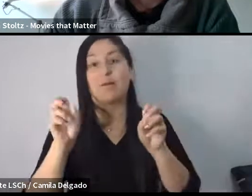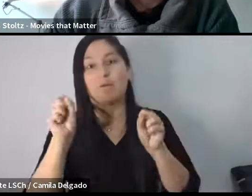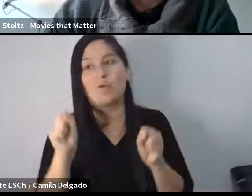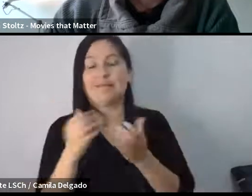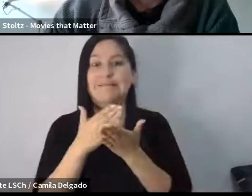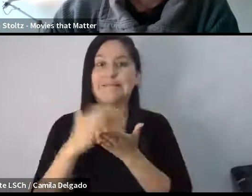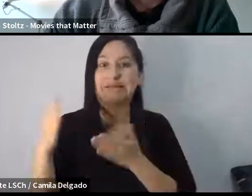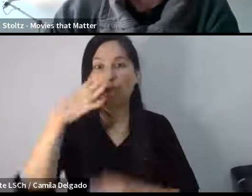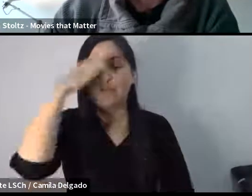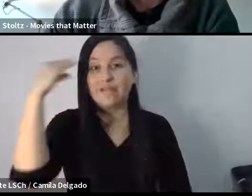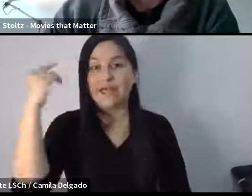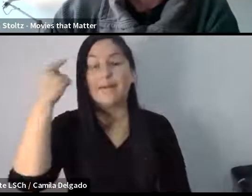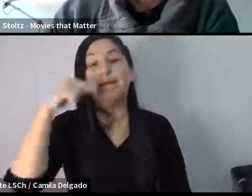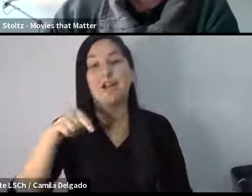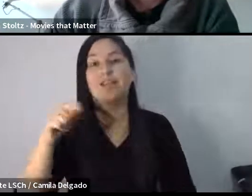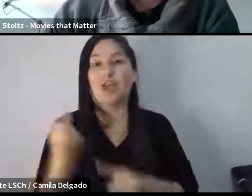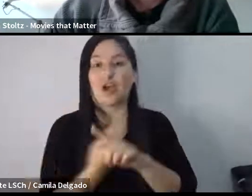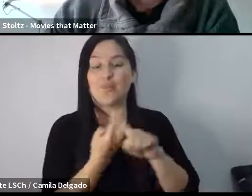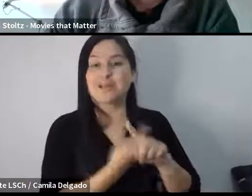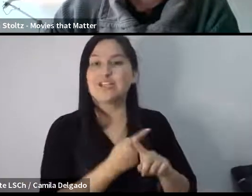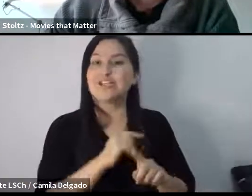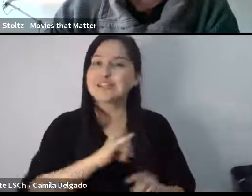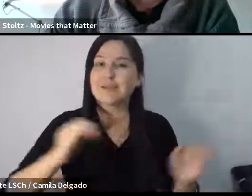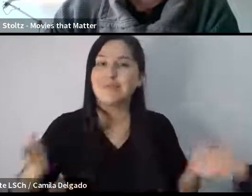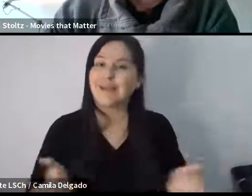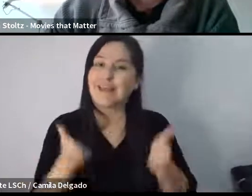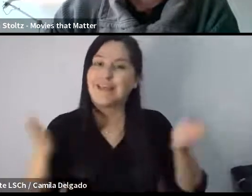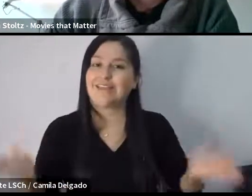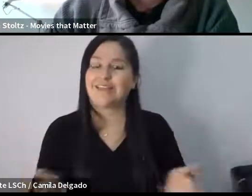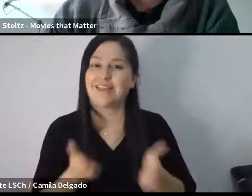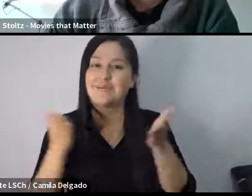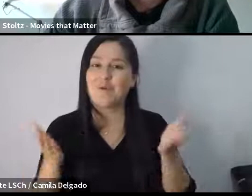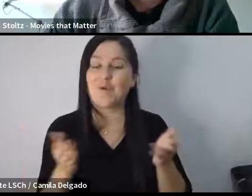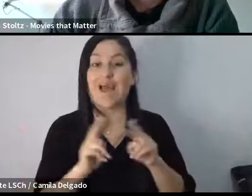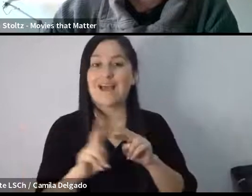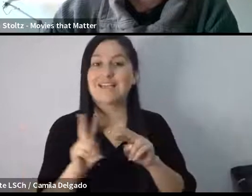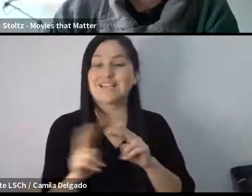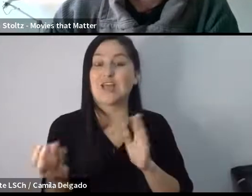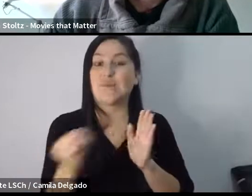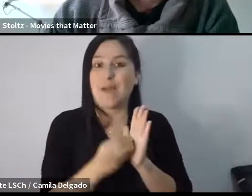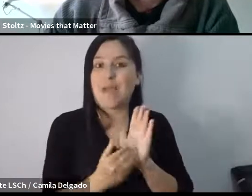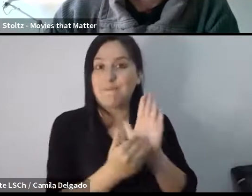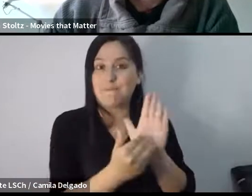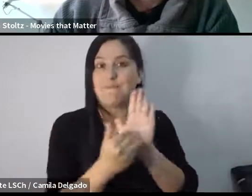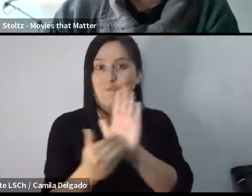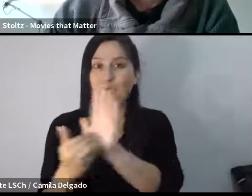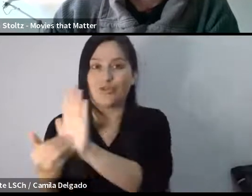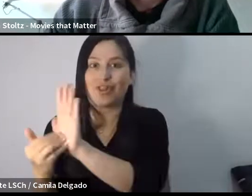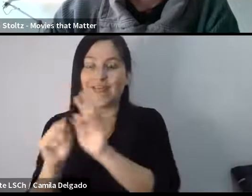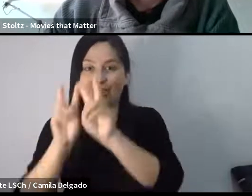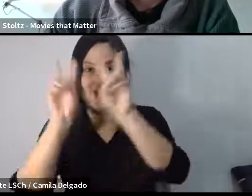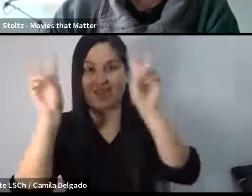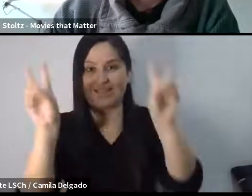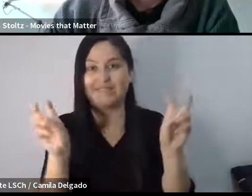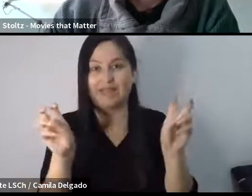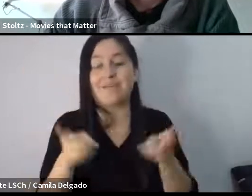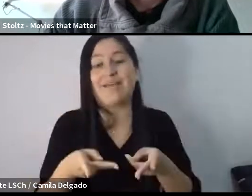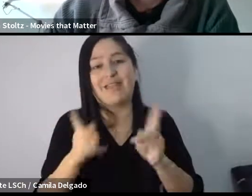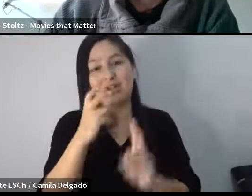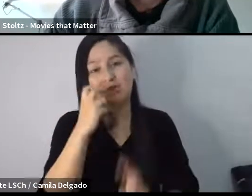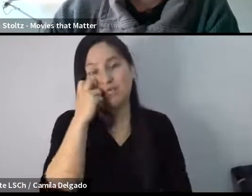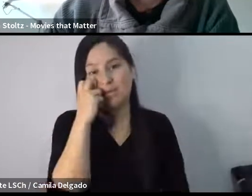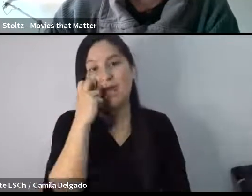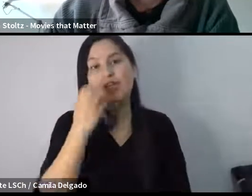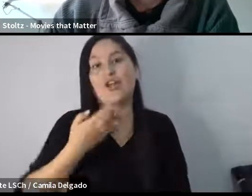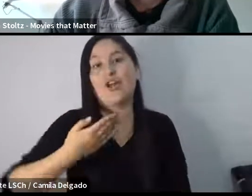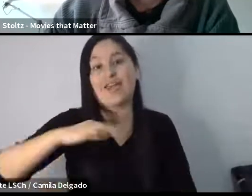estas conversaciones siempre estimulan seguir haciendo y visibilizando el tema de los derechos humanos en el mundo.